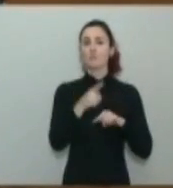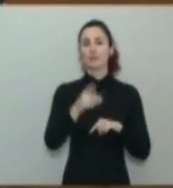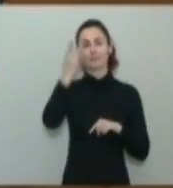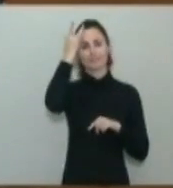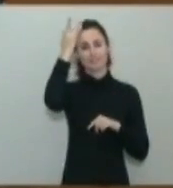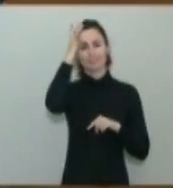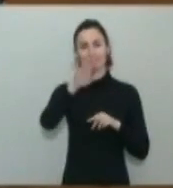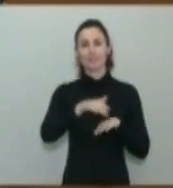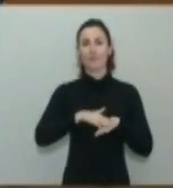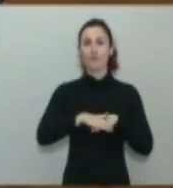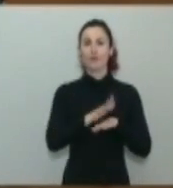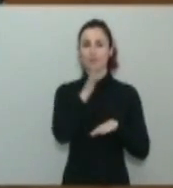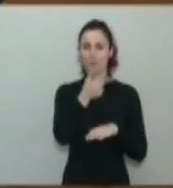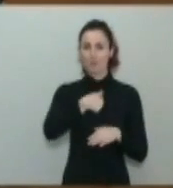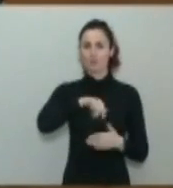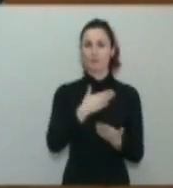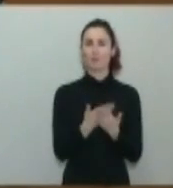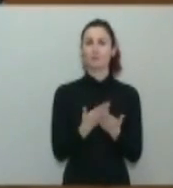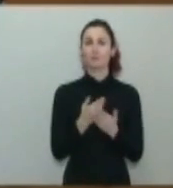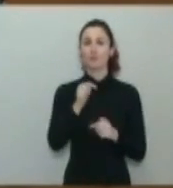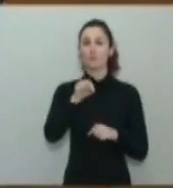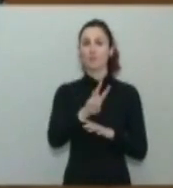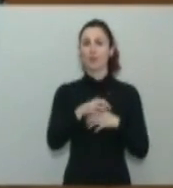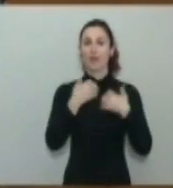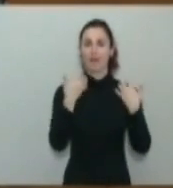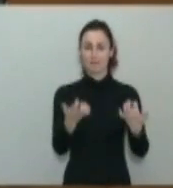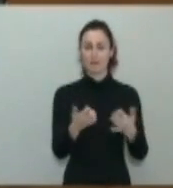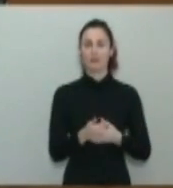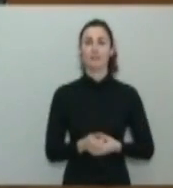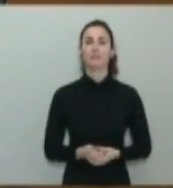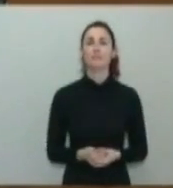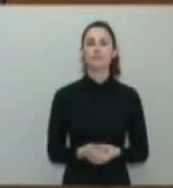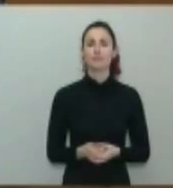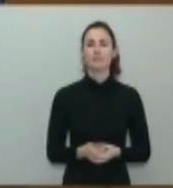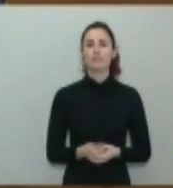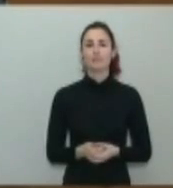a la proposición que hoy presentamos en esta Cámara.